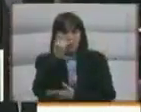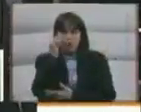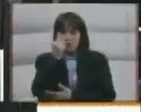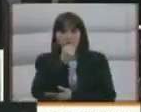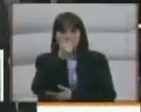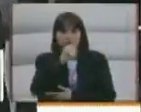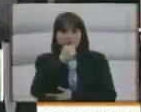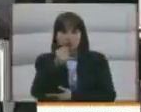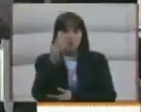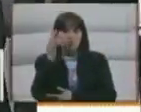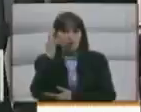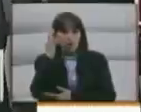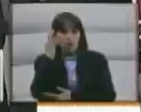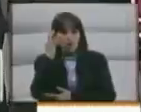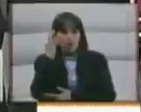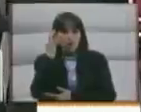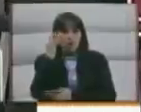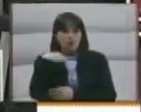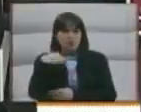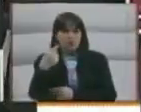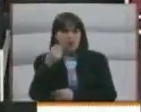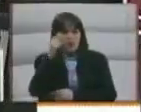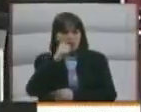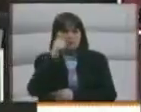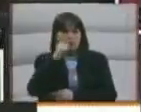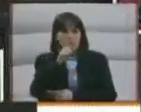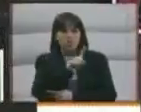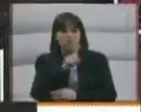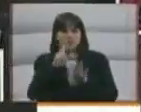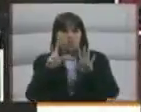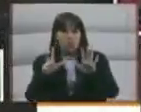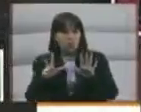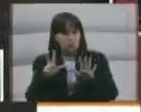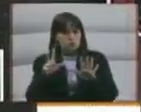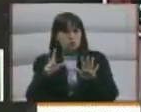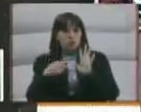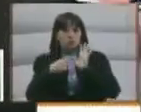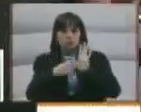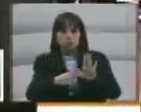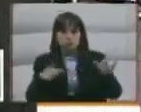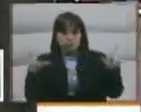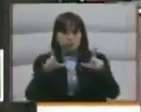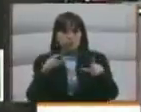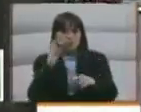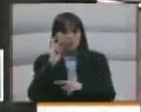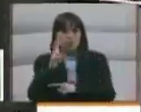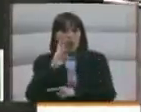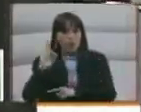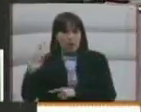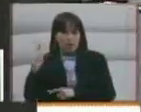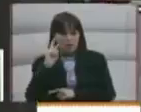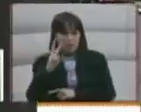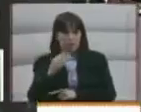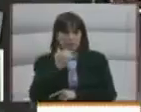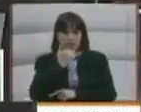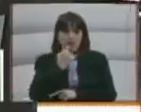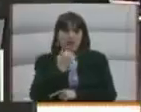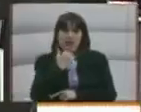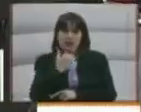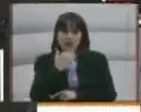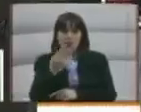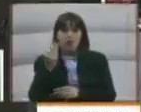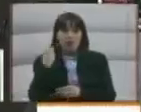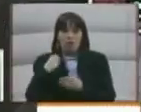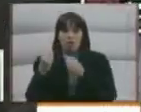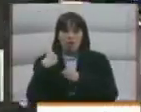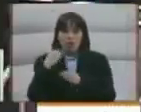Matute, que tengo entendido que saldrá el sábado 18, si no me equivoco. María Elcira, si estás por ahí, corrígeme a través de las redes, el 18, sábado